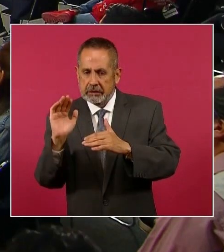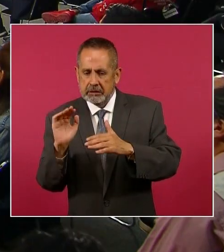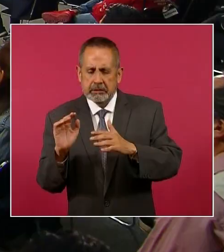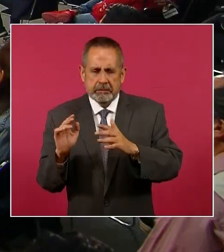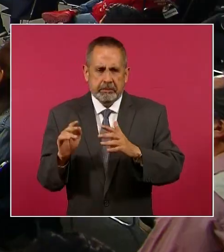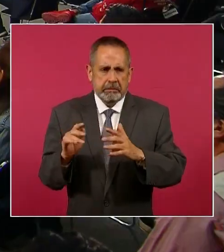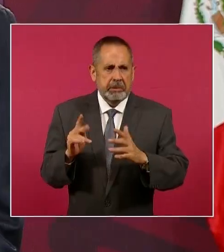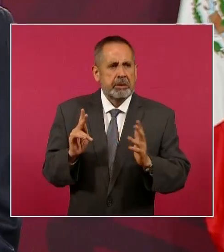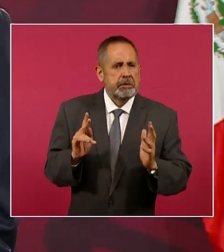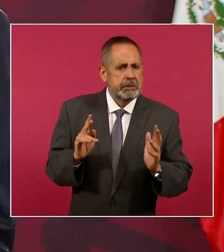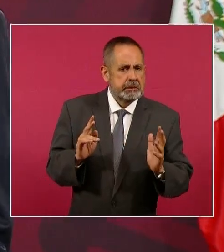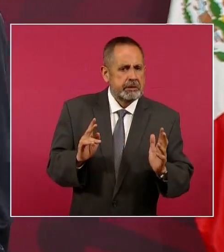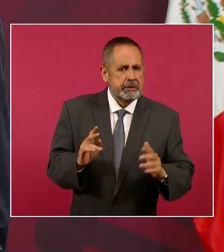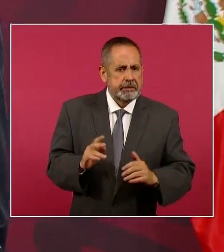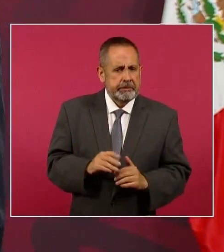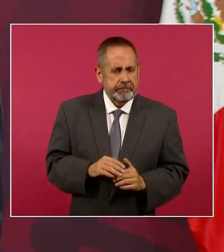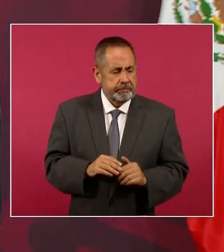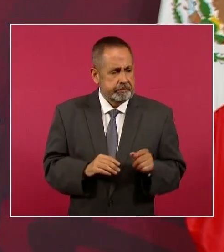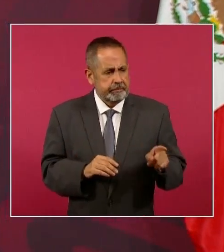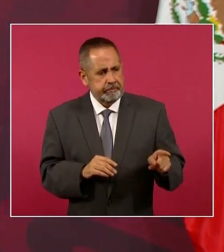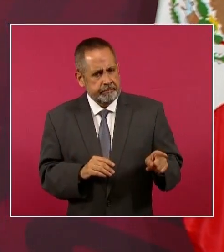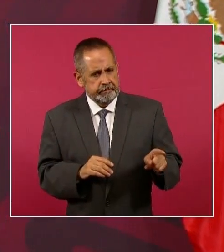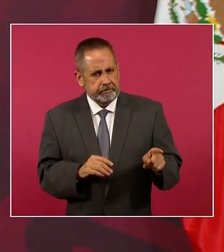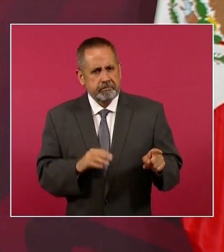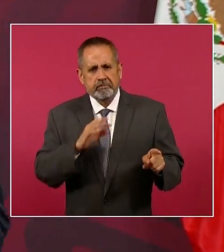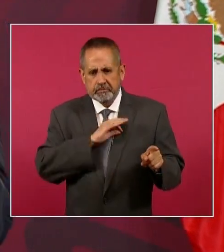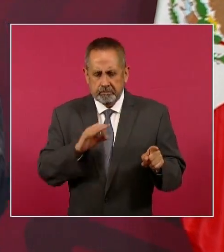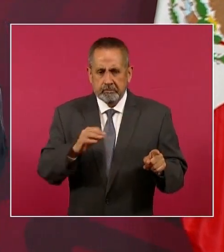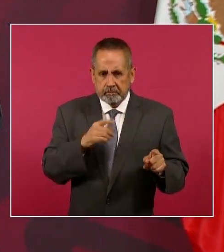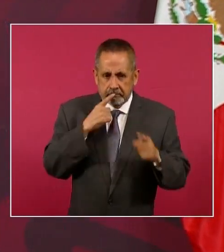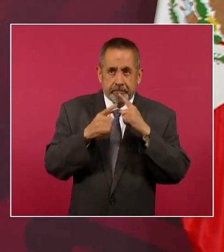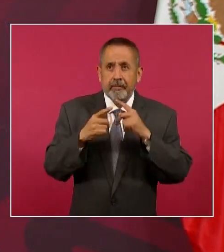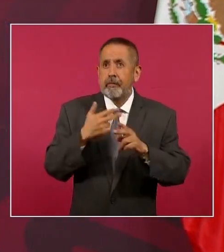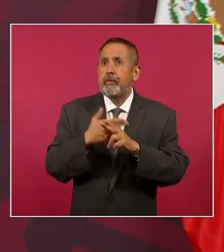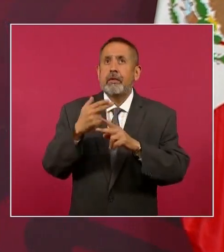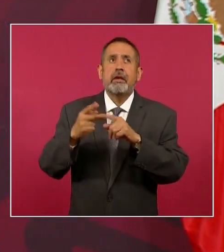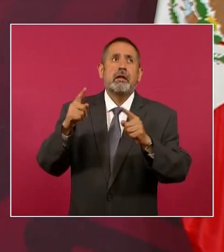pero esto lo íbamos a lograr hasta